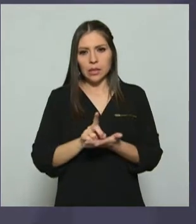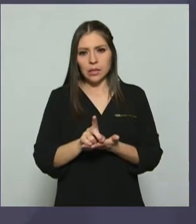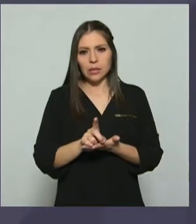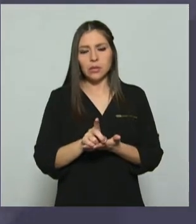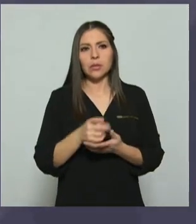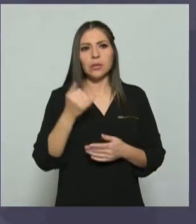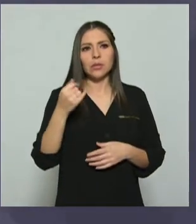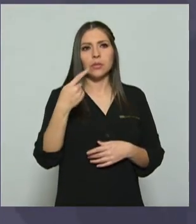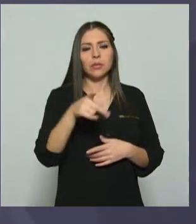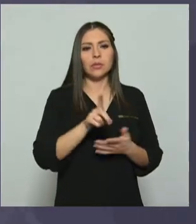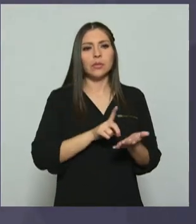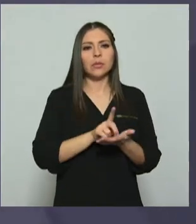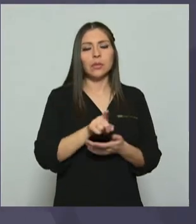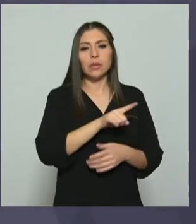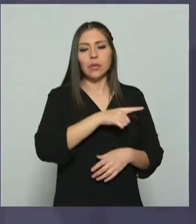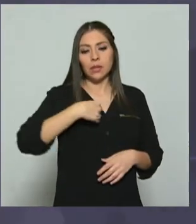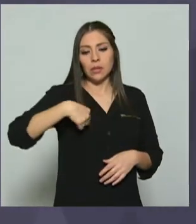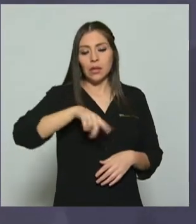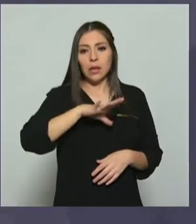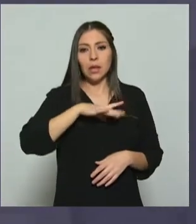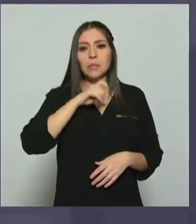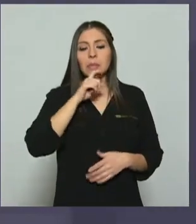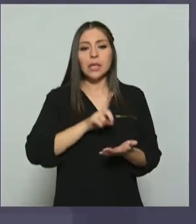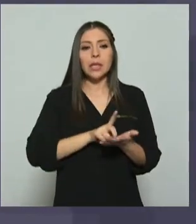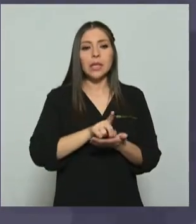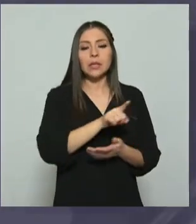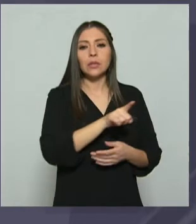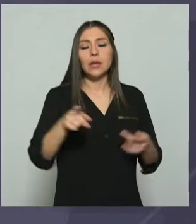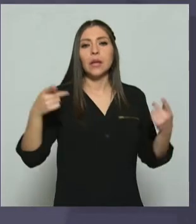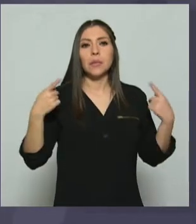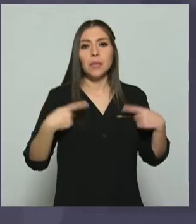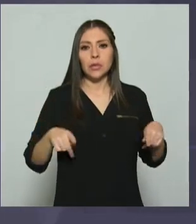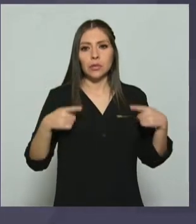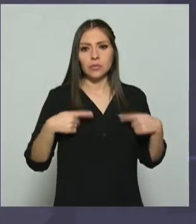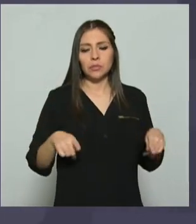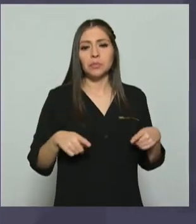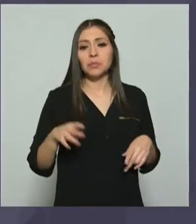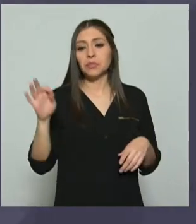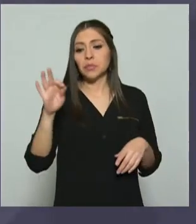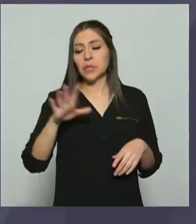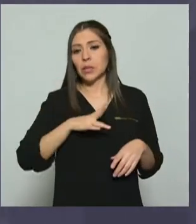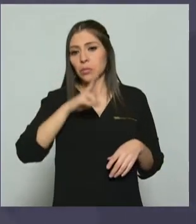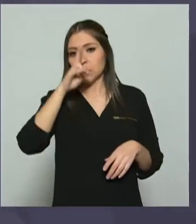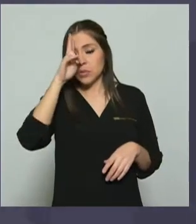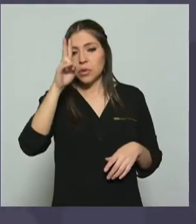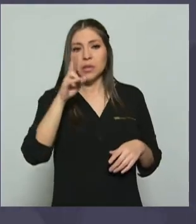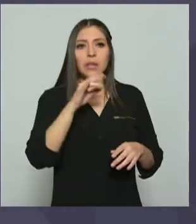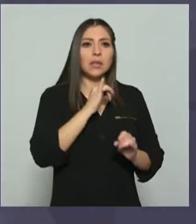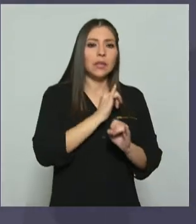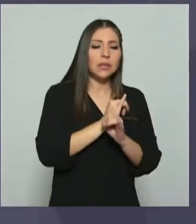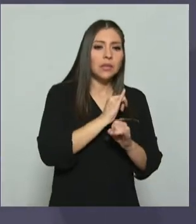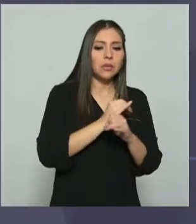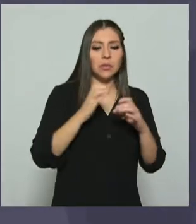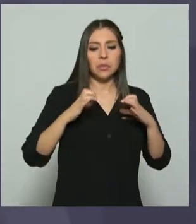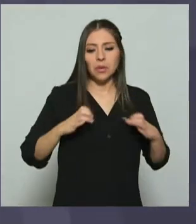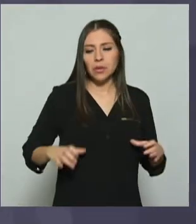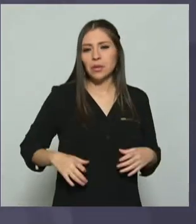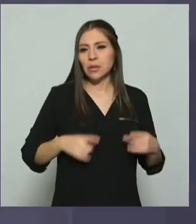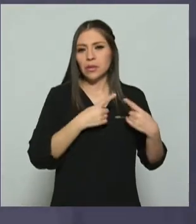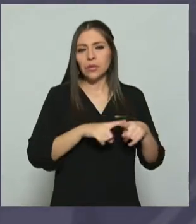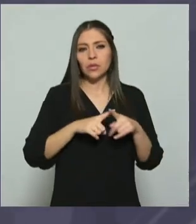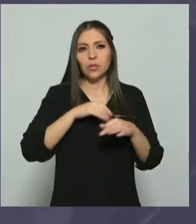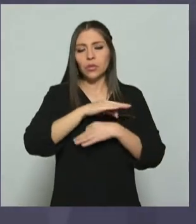los derechos nosotros que tenemos que tutelar son los derechos de las personas. Y ya sea que haya violencia digital, sexual, física, la que sea, a